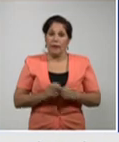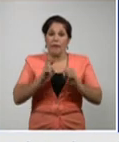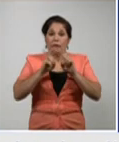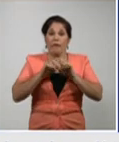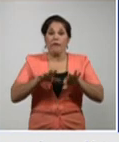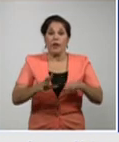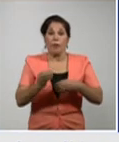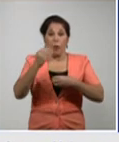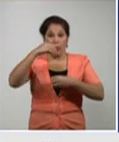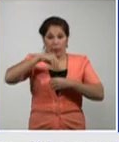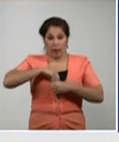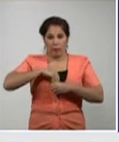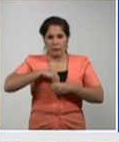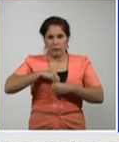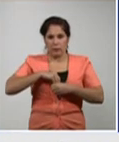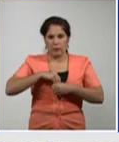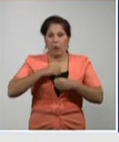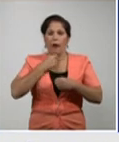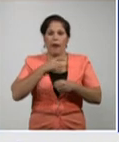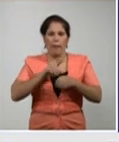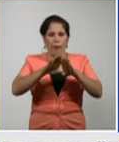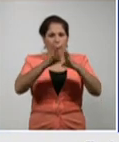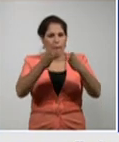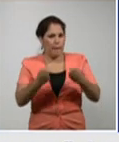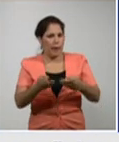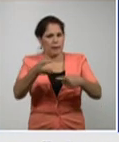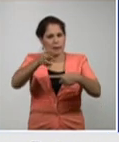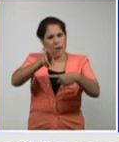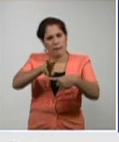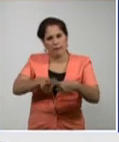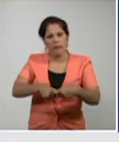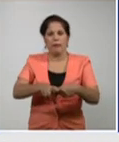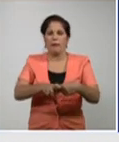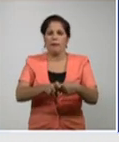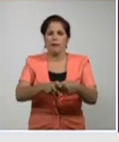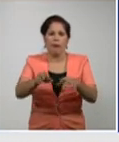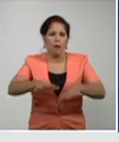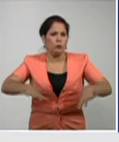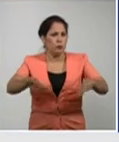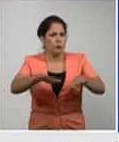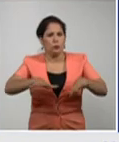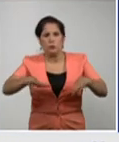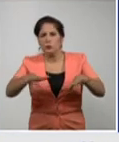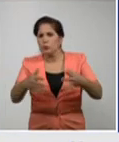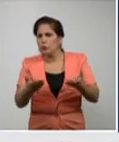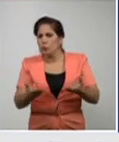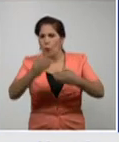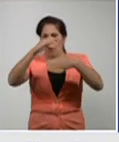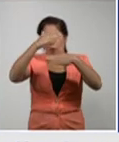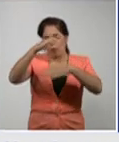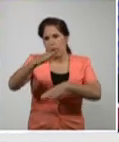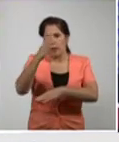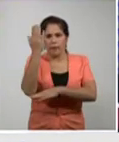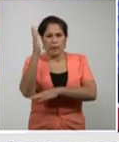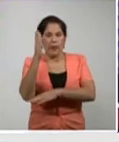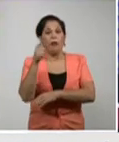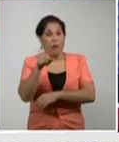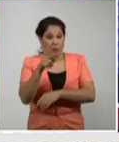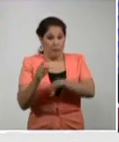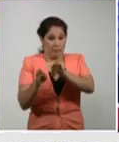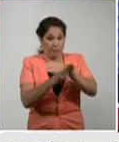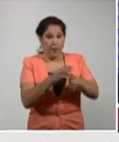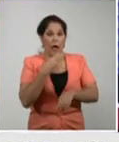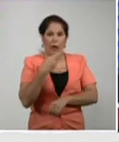las diferentes superficies? Eso desde el principio se ha ido haciendo estudios, se han hecho estudios, se han ido